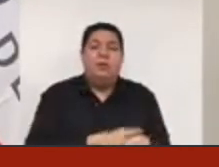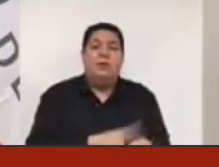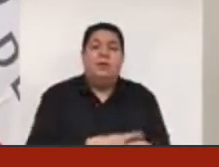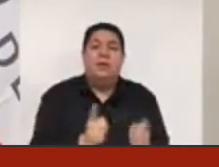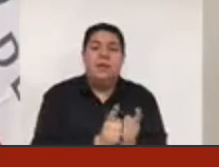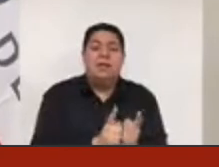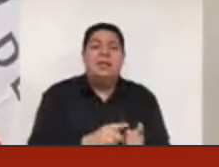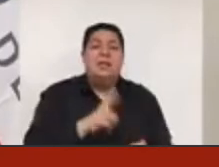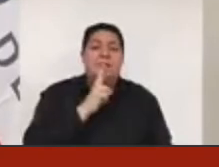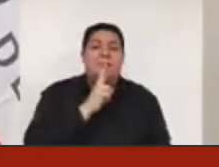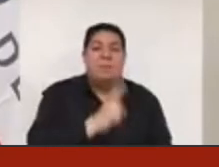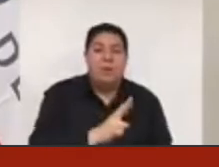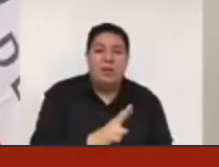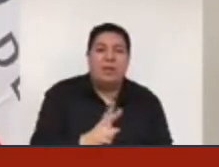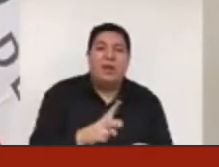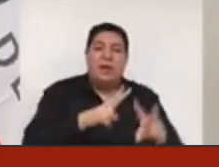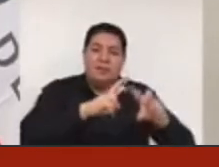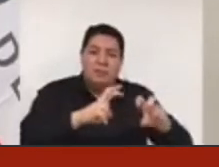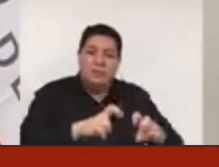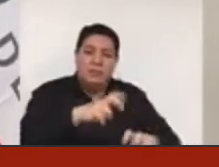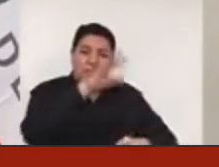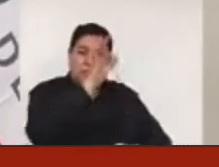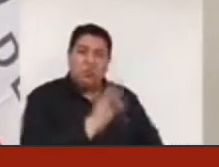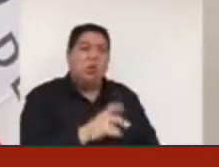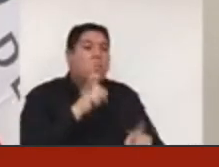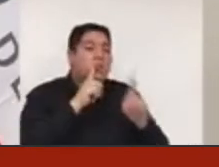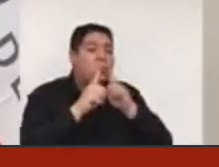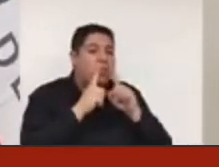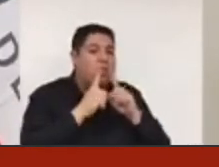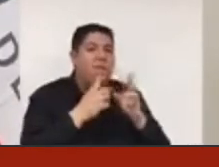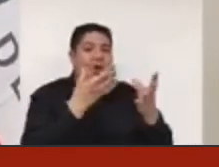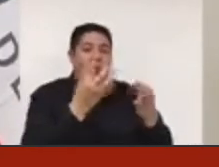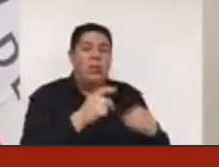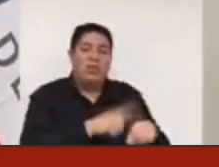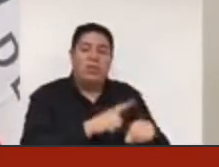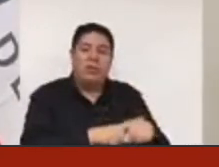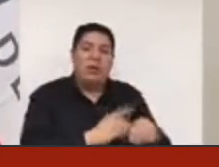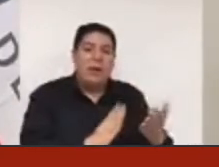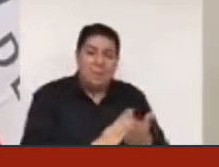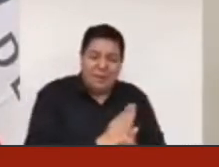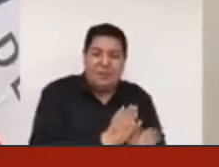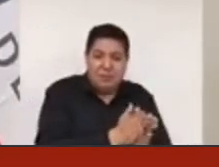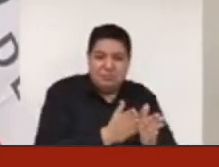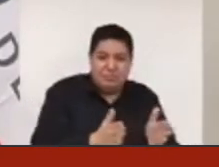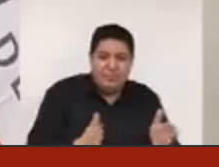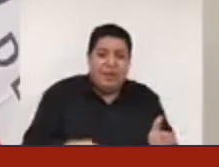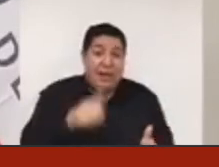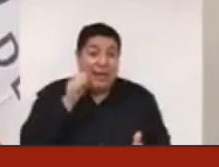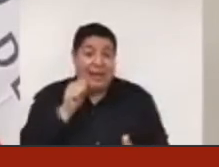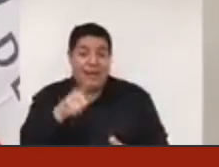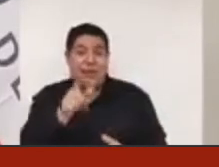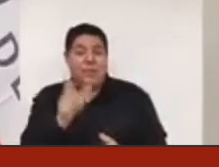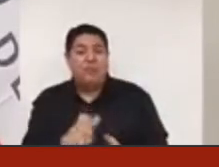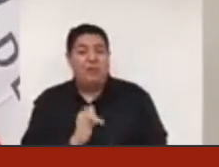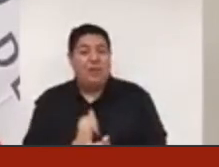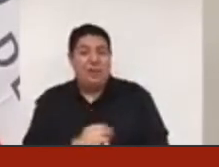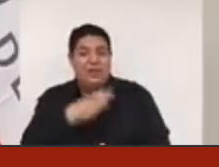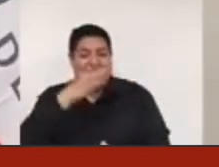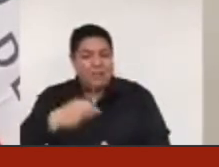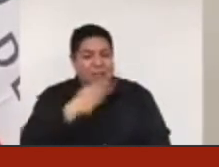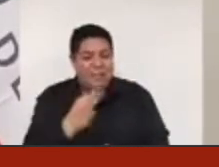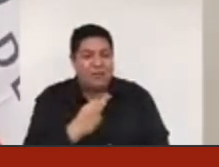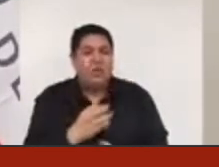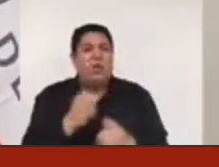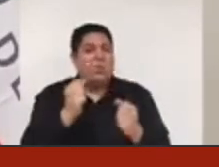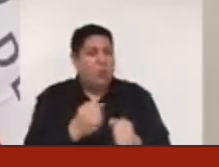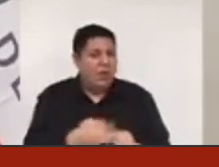respuesta de los análisis de cobain 19 slim arios y maule sur una vez que en tres funciones lo anunciado ayer por el intendente y si se